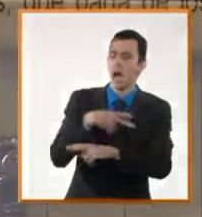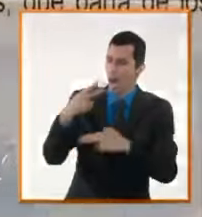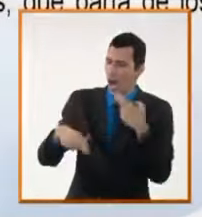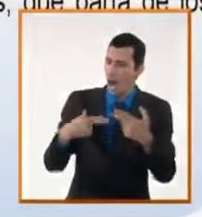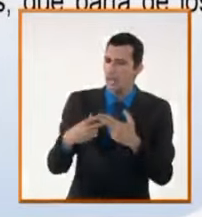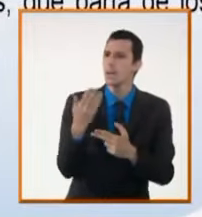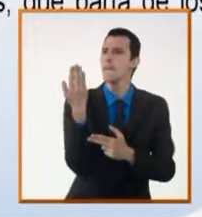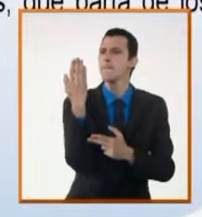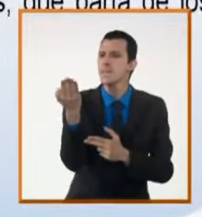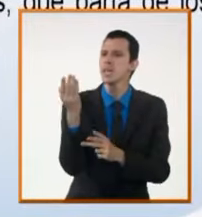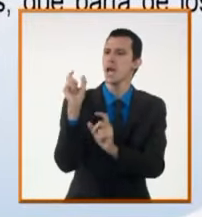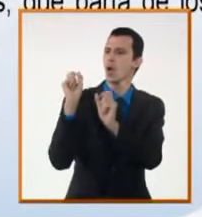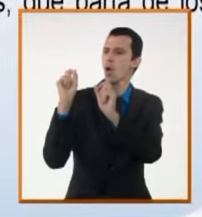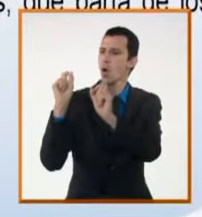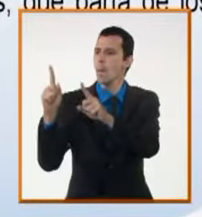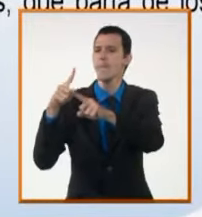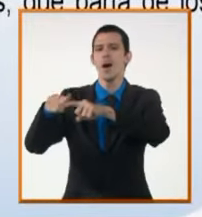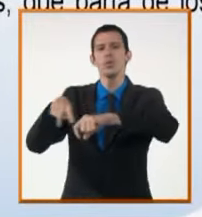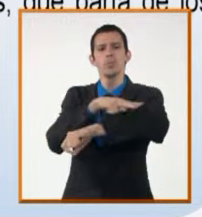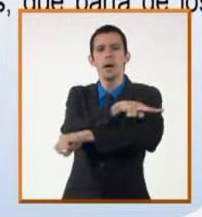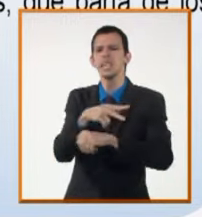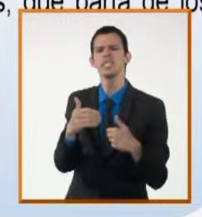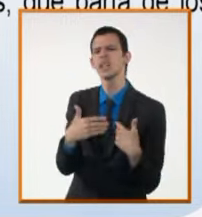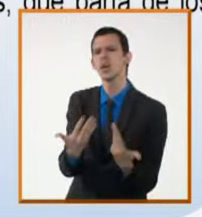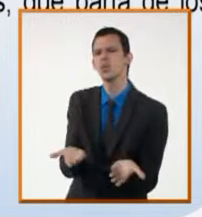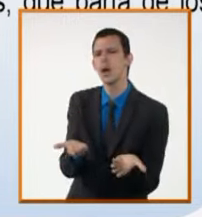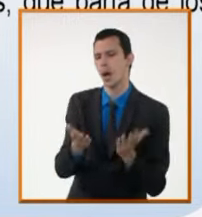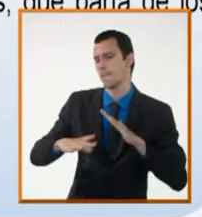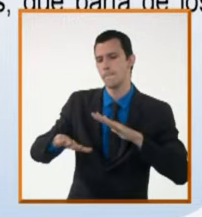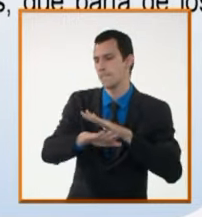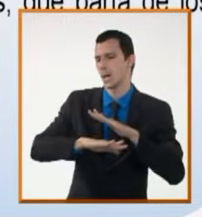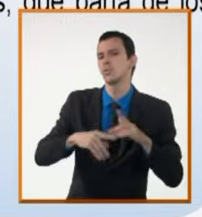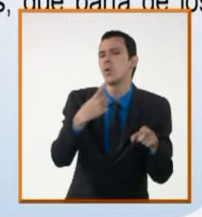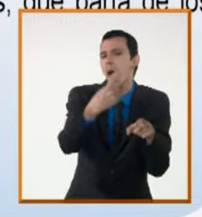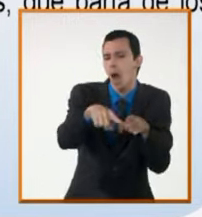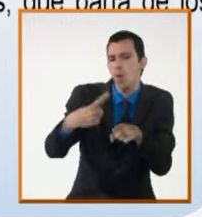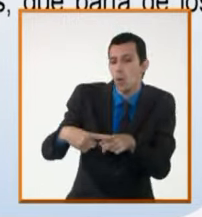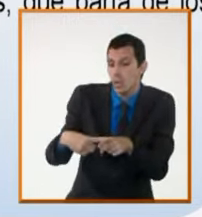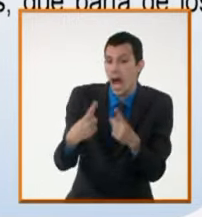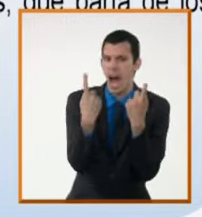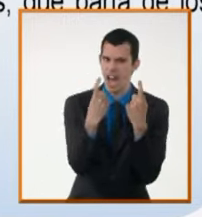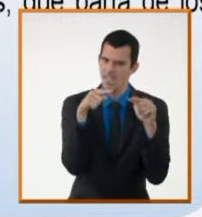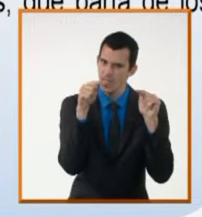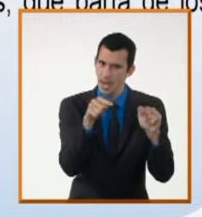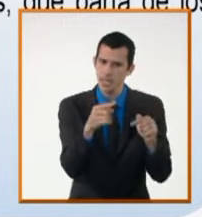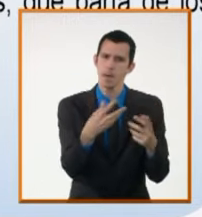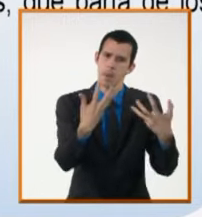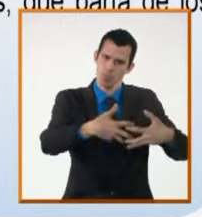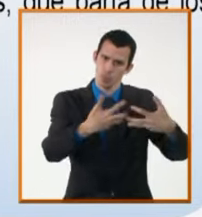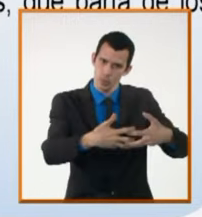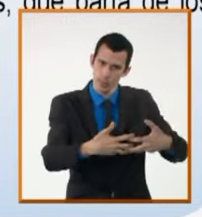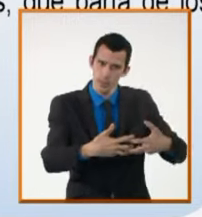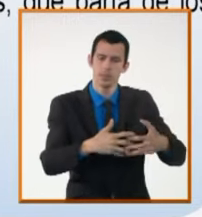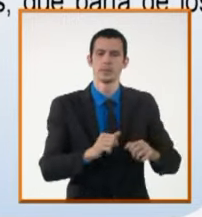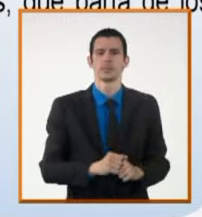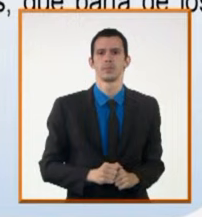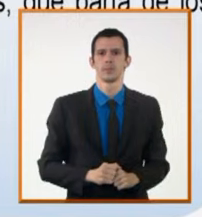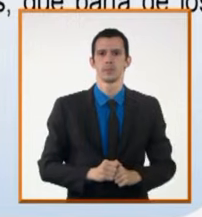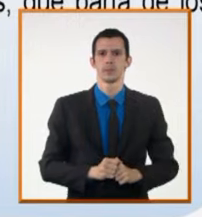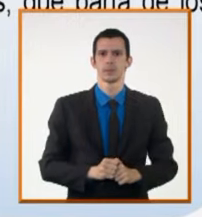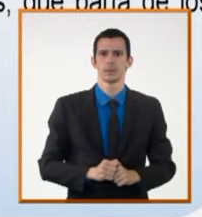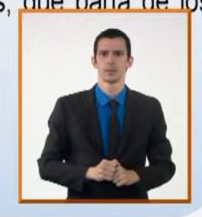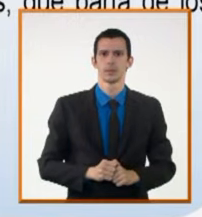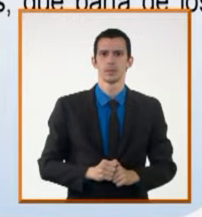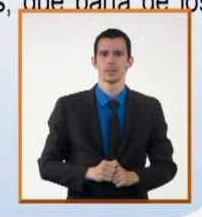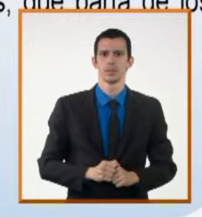primas y otros bienes intermedios en beneficio de la población. Para empezar, un 50% de disminución de